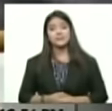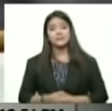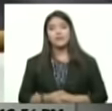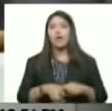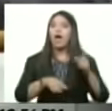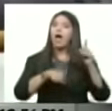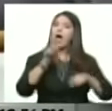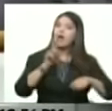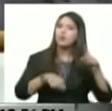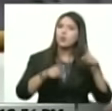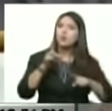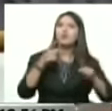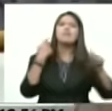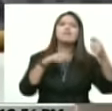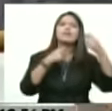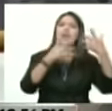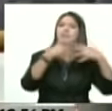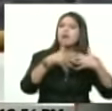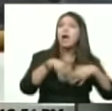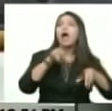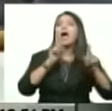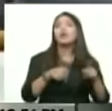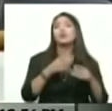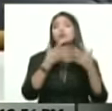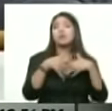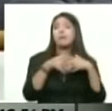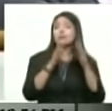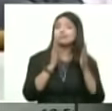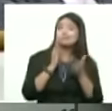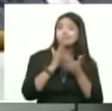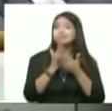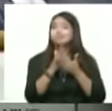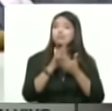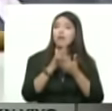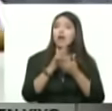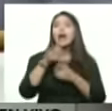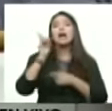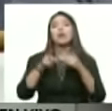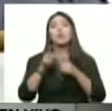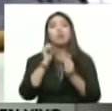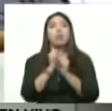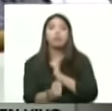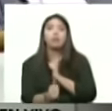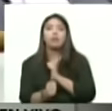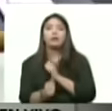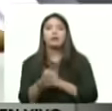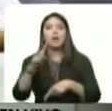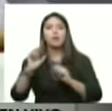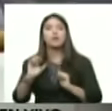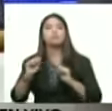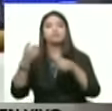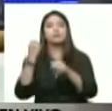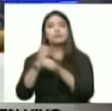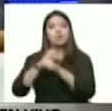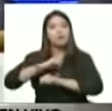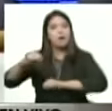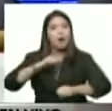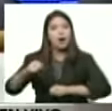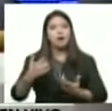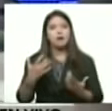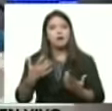Algunos a media máquina, algunas dormidas y otras dispuestas a reactivarse o activarse.